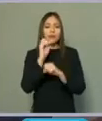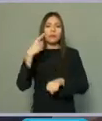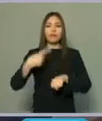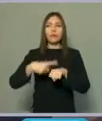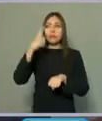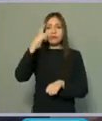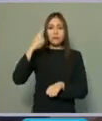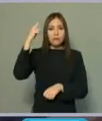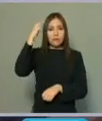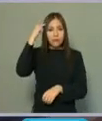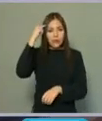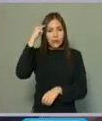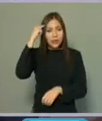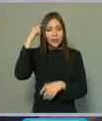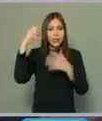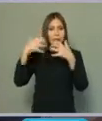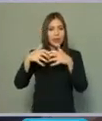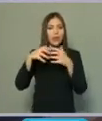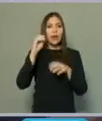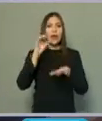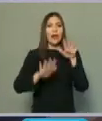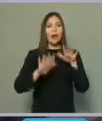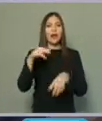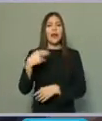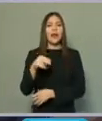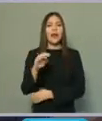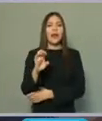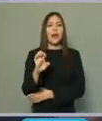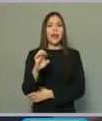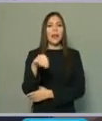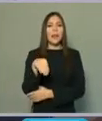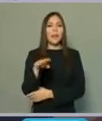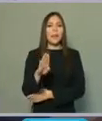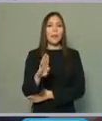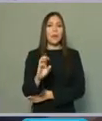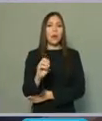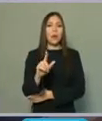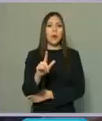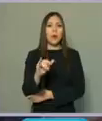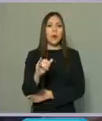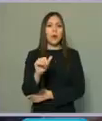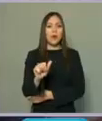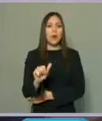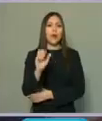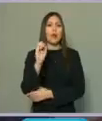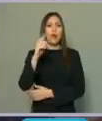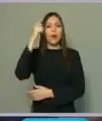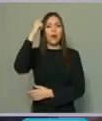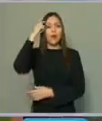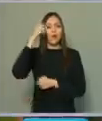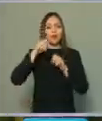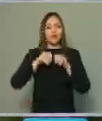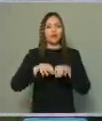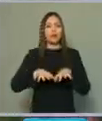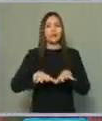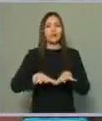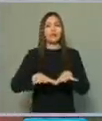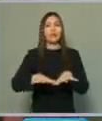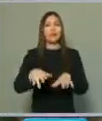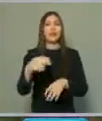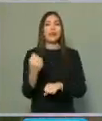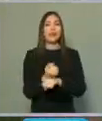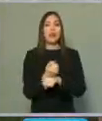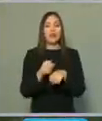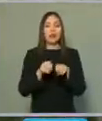cerebral, las embolias famosas que hemos escuchado todo el mundo, o hemorragia cerebral, son derivadas de enfermedad